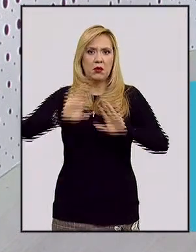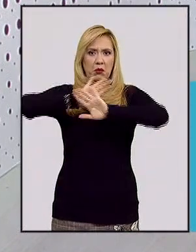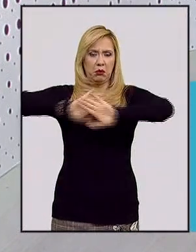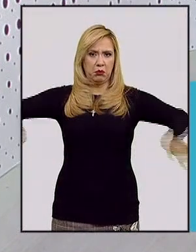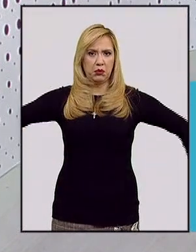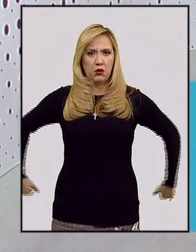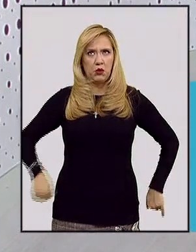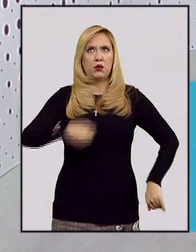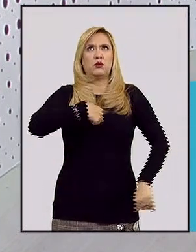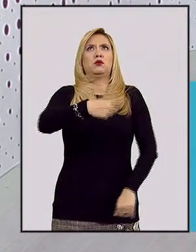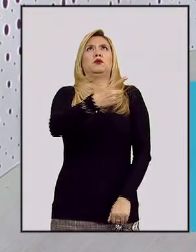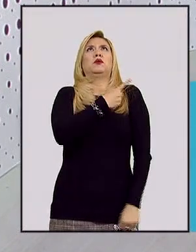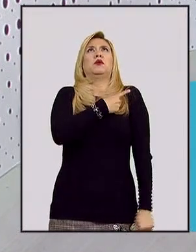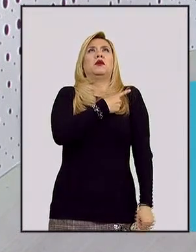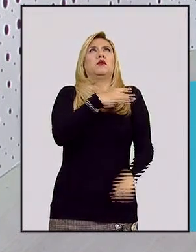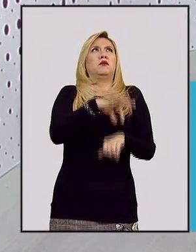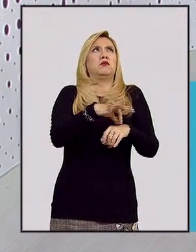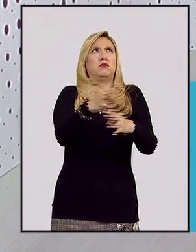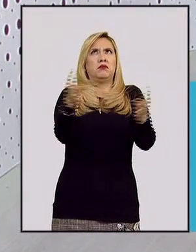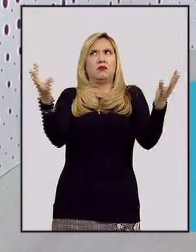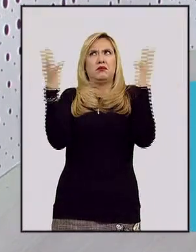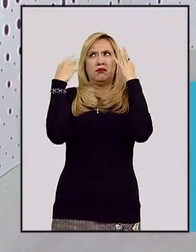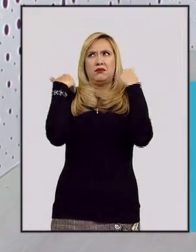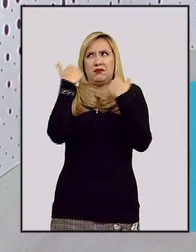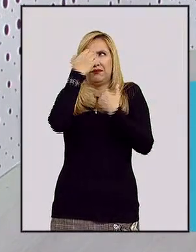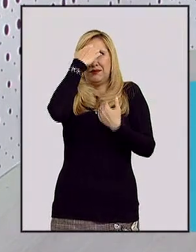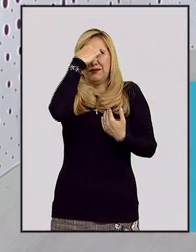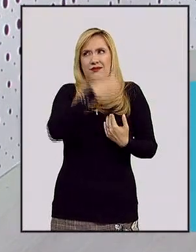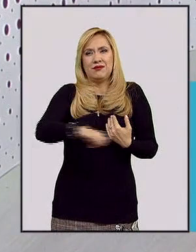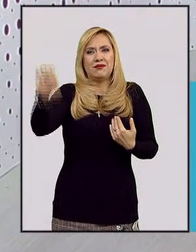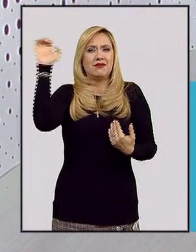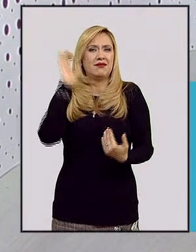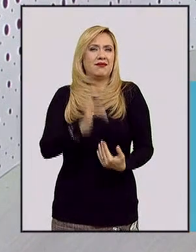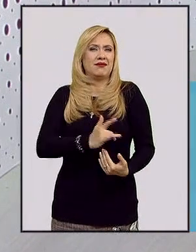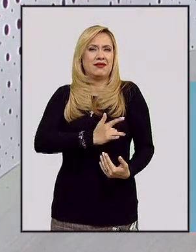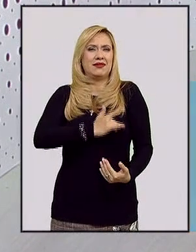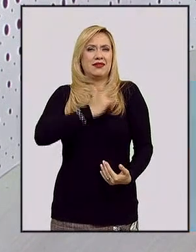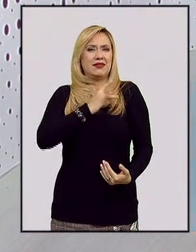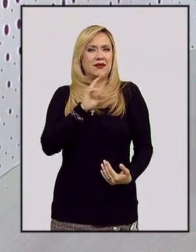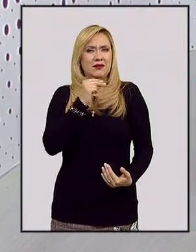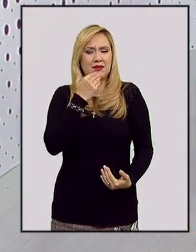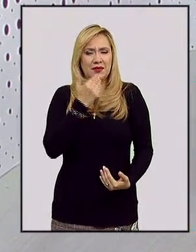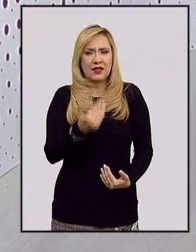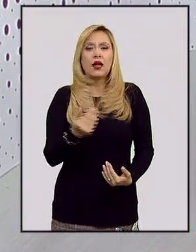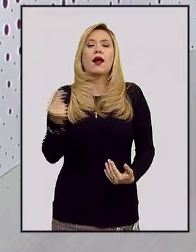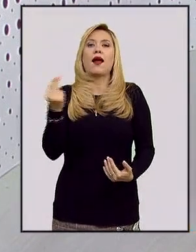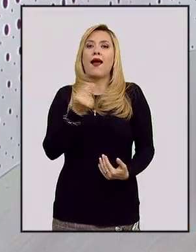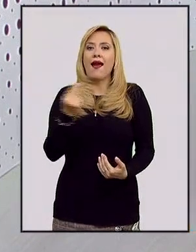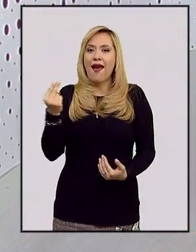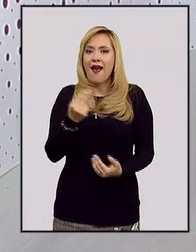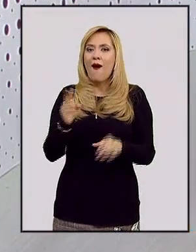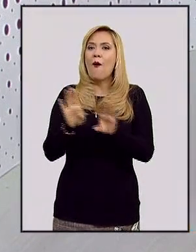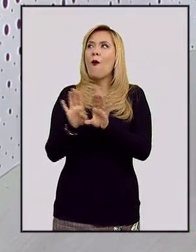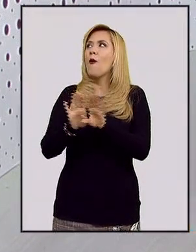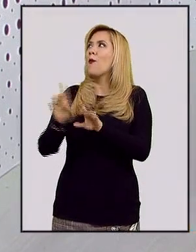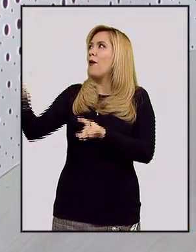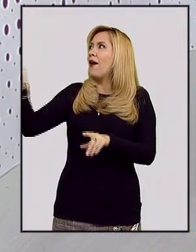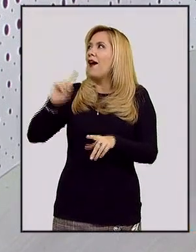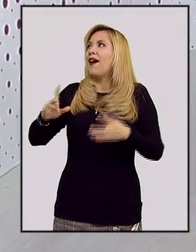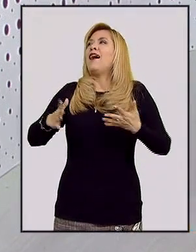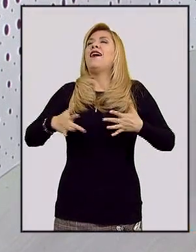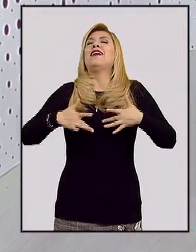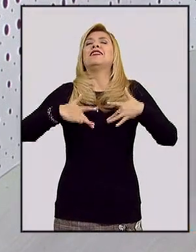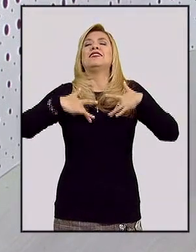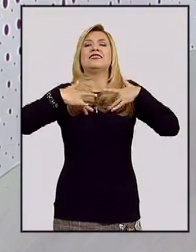fundamental este acompañamiento, digamos, de terceras personas para, pues justo, que sea un